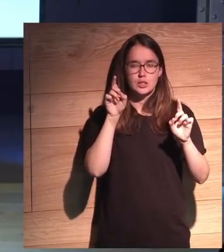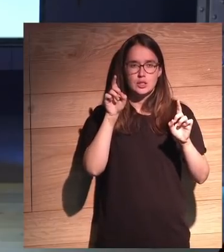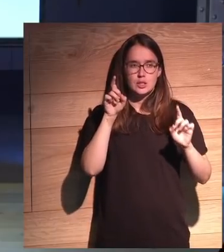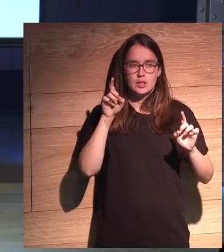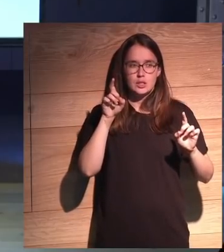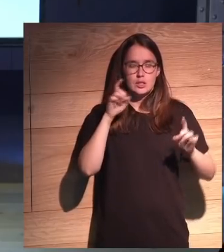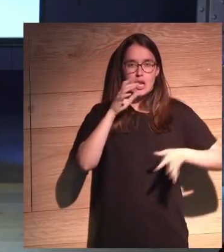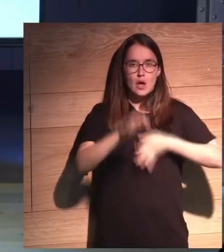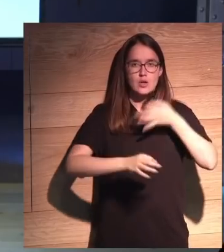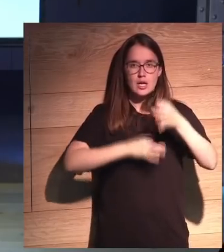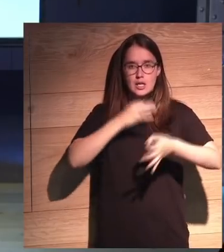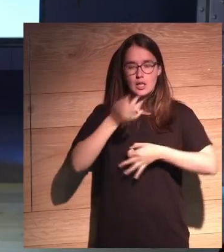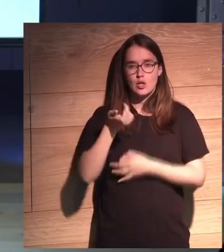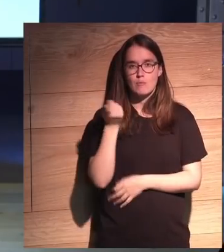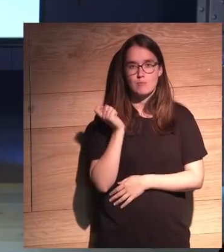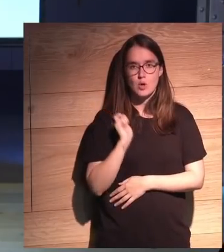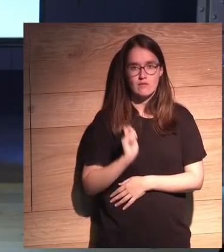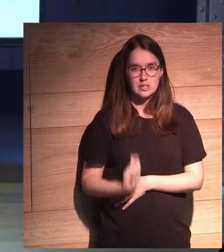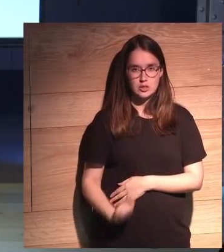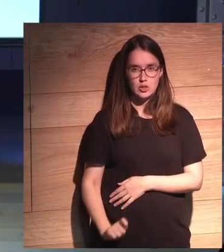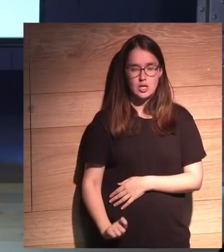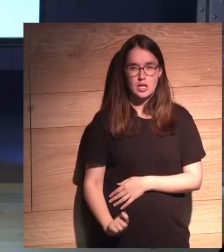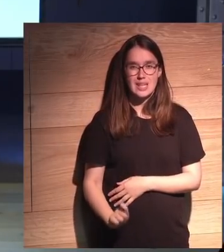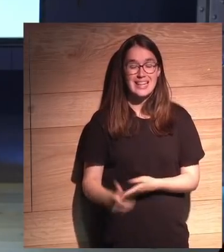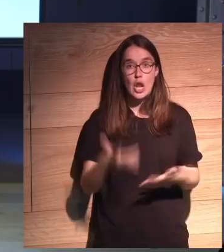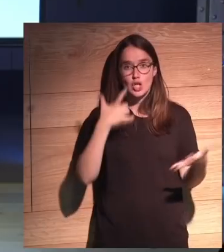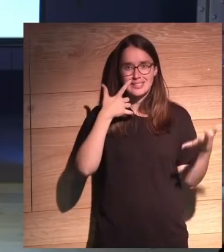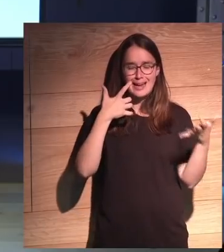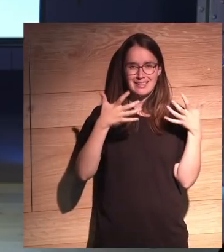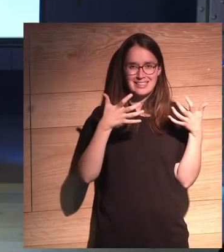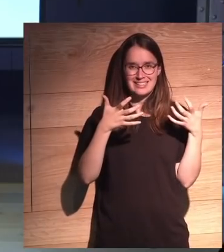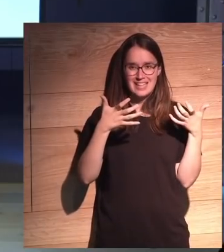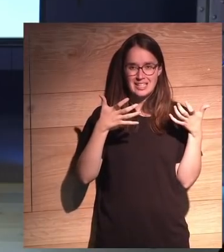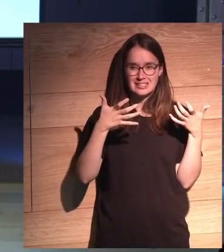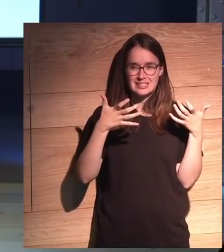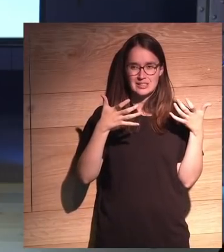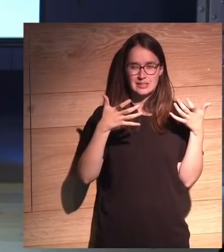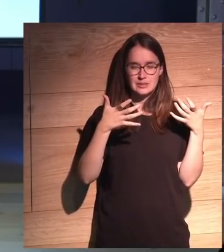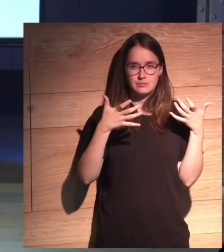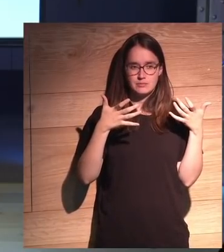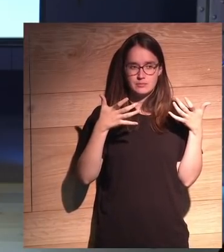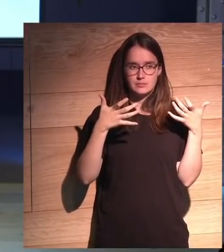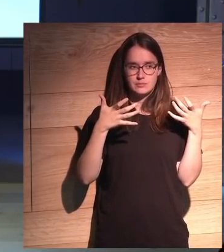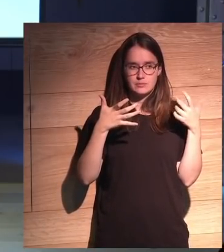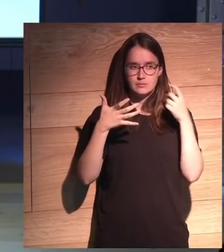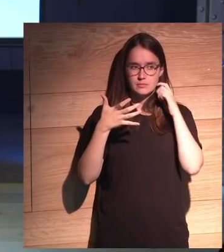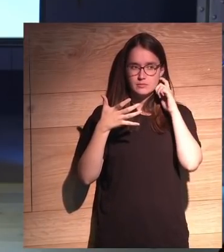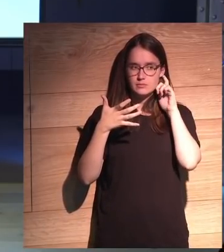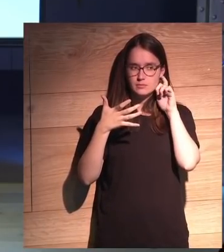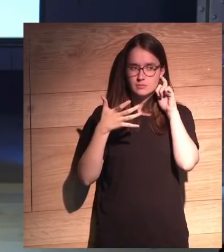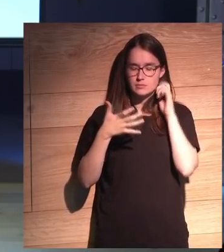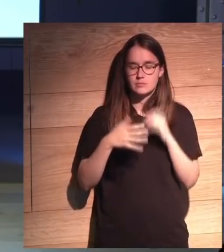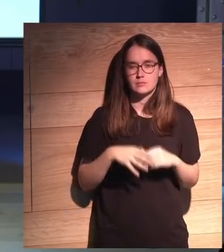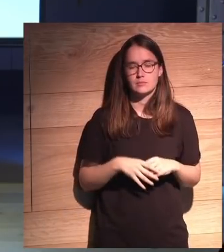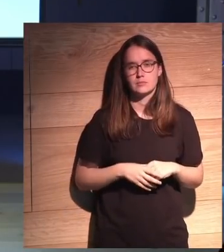la organización profesional de los artistas, y